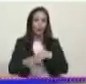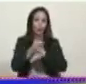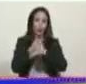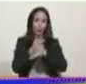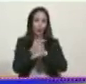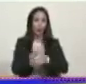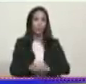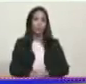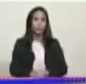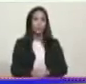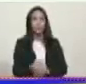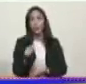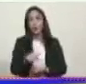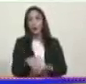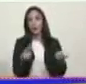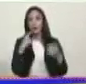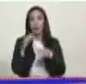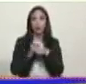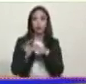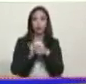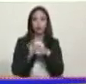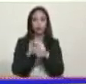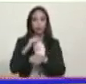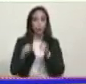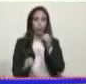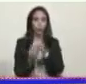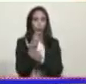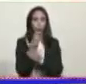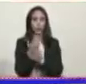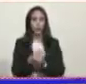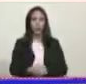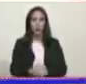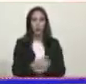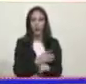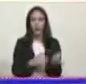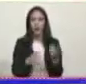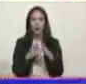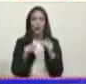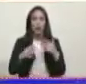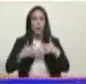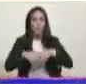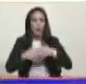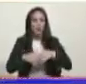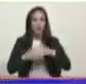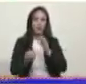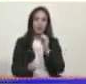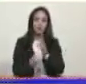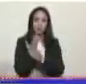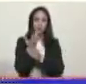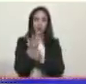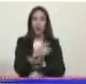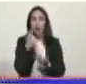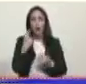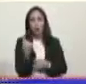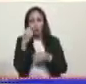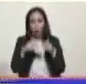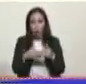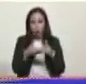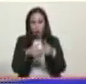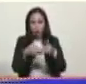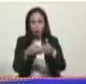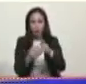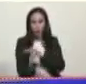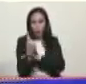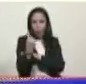social. Nos encontramos reactivando, presidente, reimpulsando el motor industrial, porque no es un barco, presidente, es